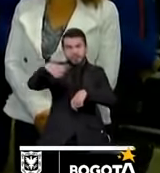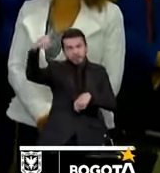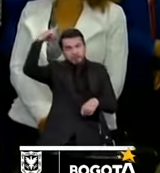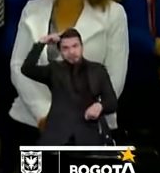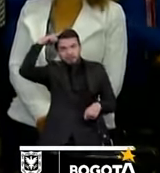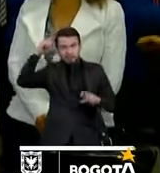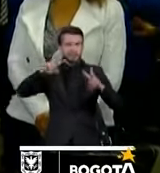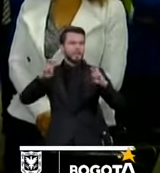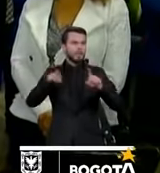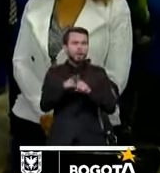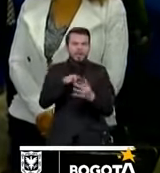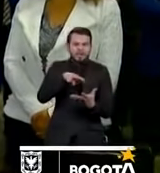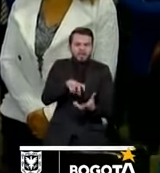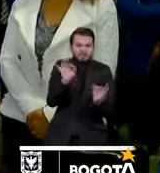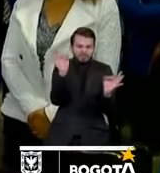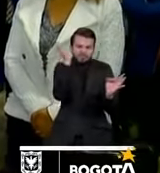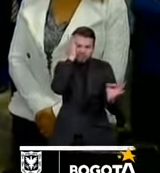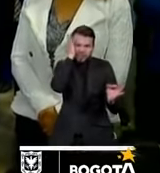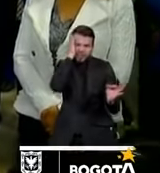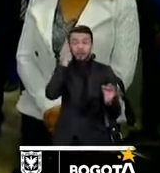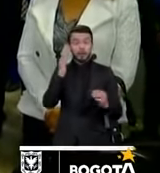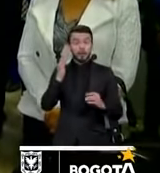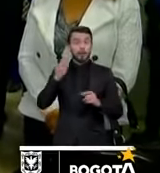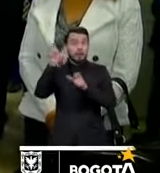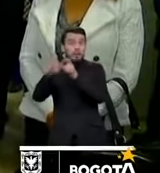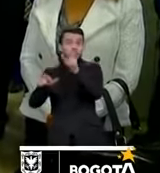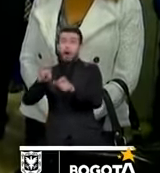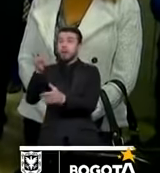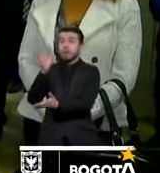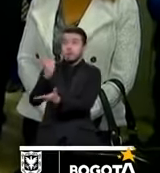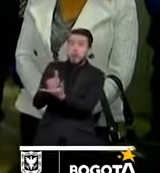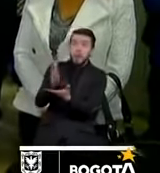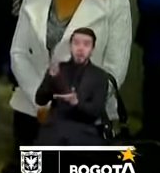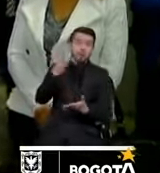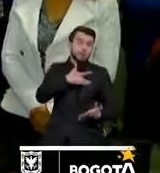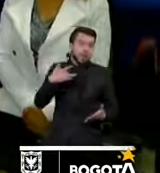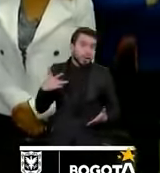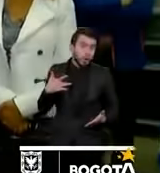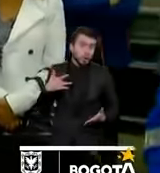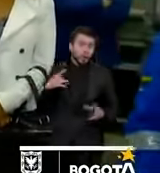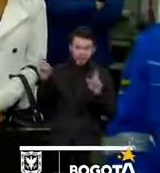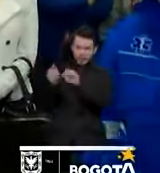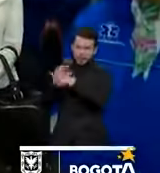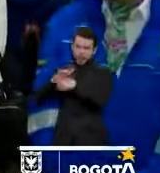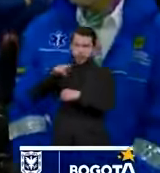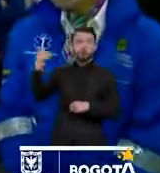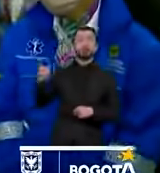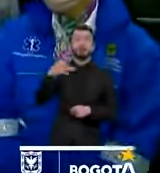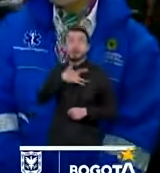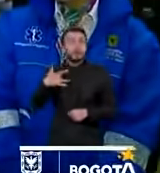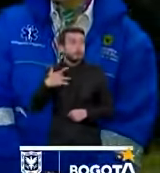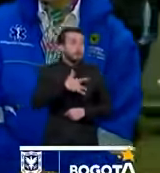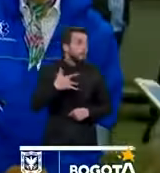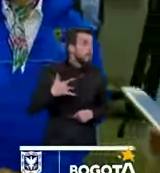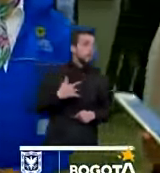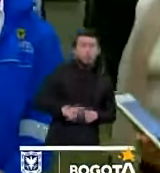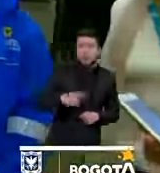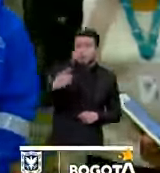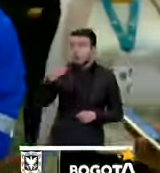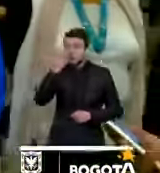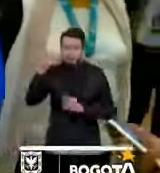con que se merece la población que está en algún momento con problemas de la salud. De modo que... ¿Cómo es? Adelante. Una cama tipo, a ver. Okay.